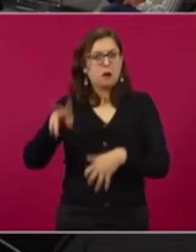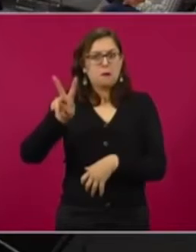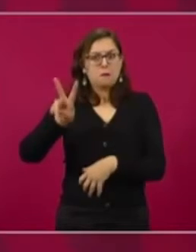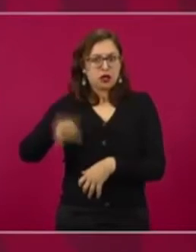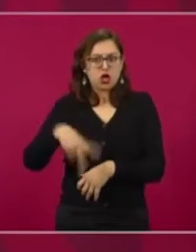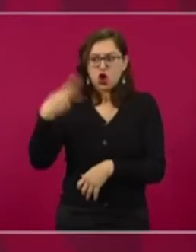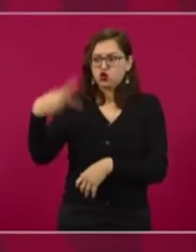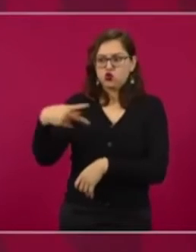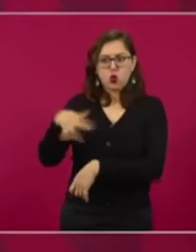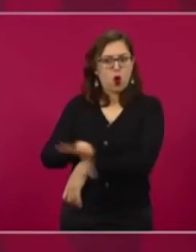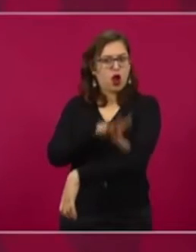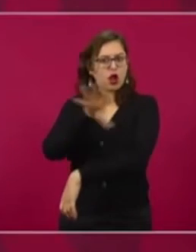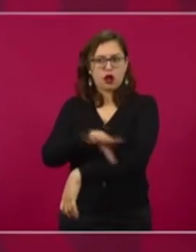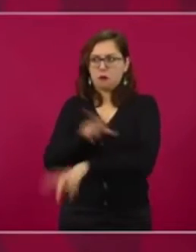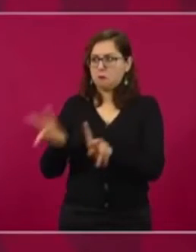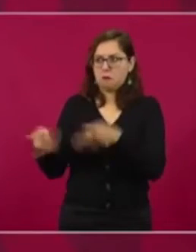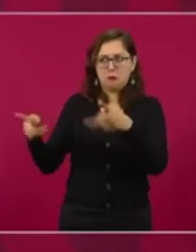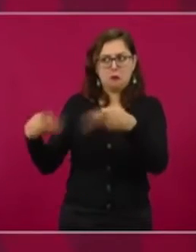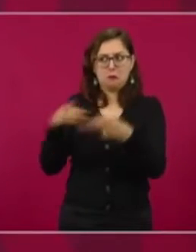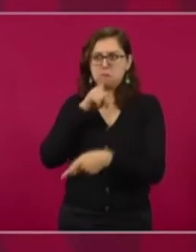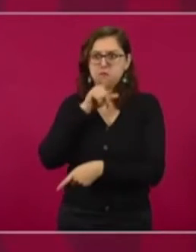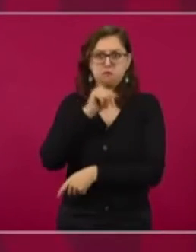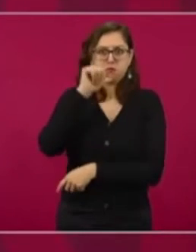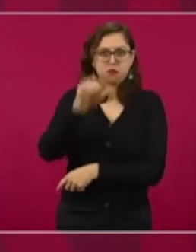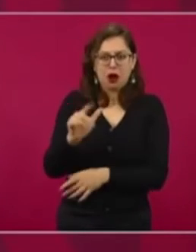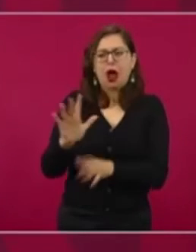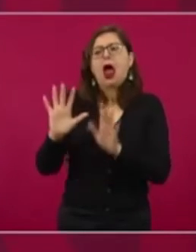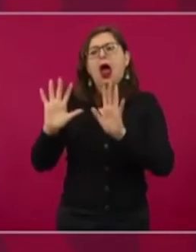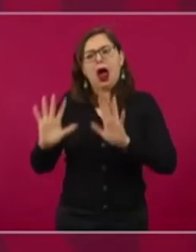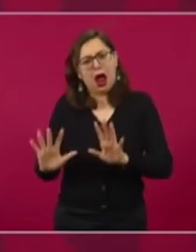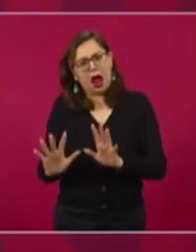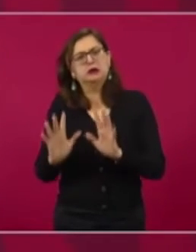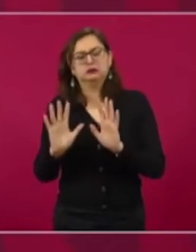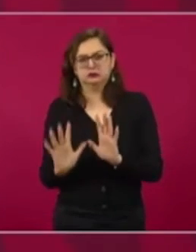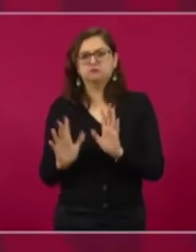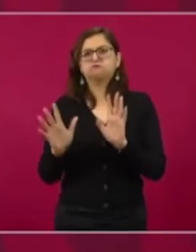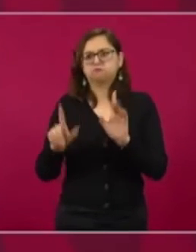revisa los casos. Ellos tienen ya